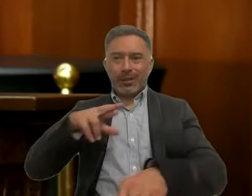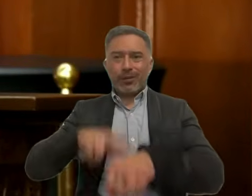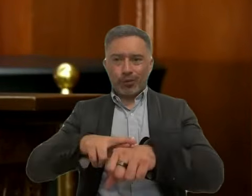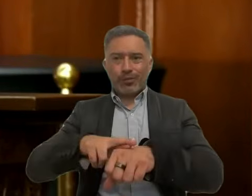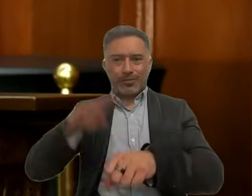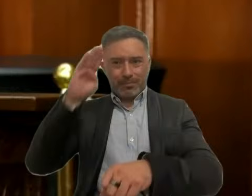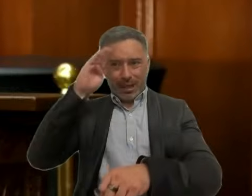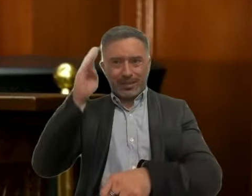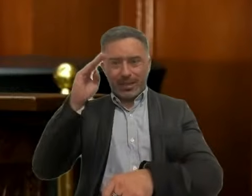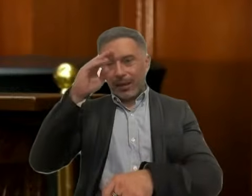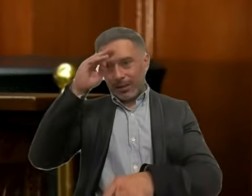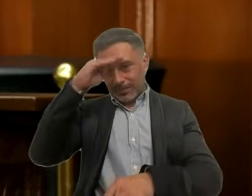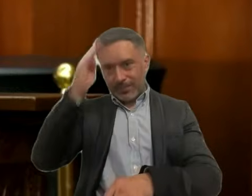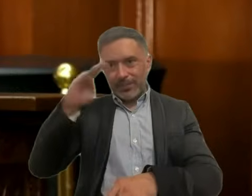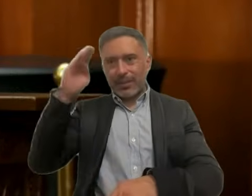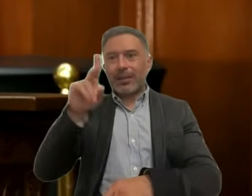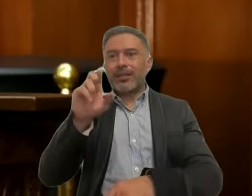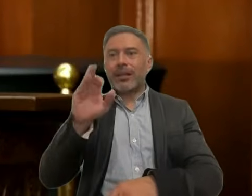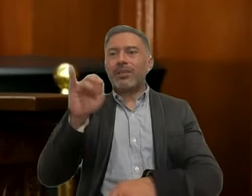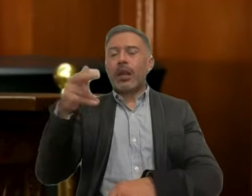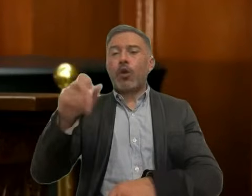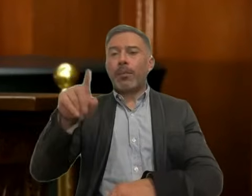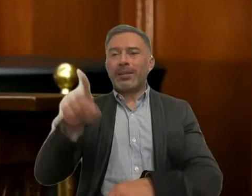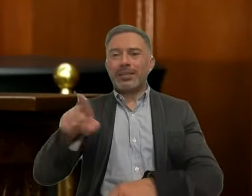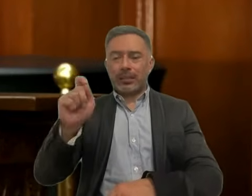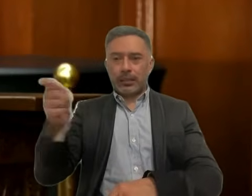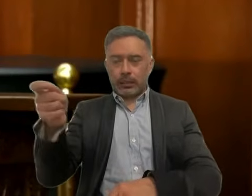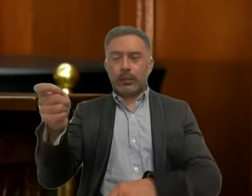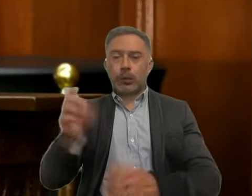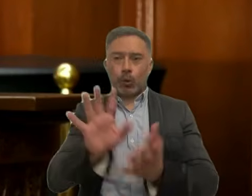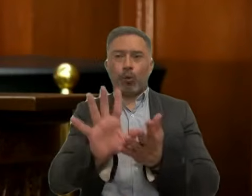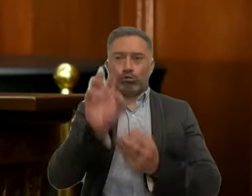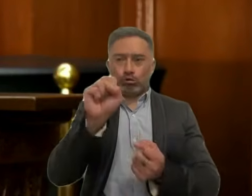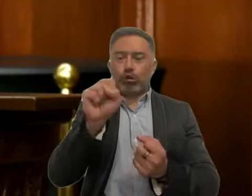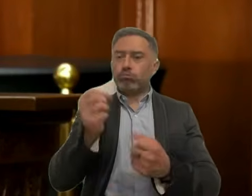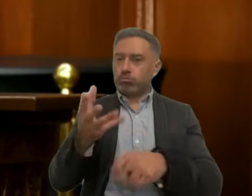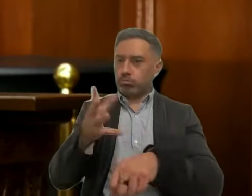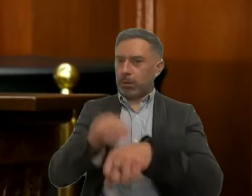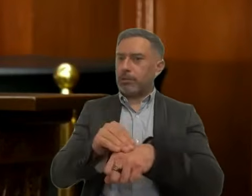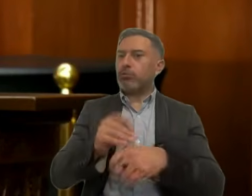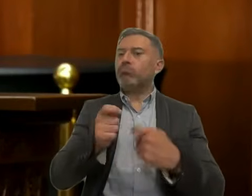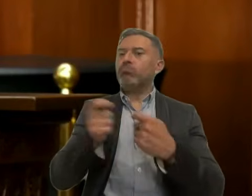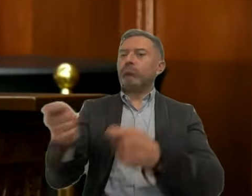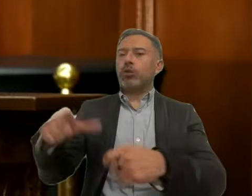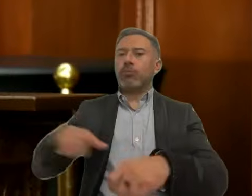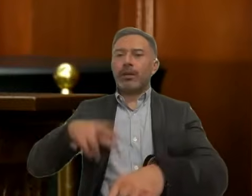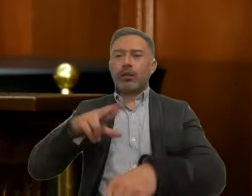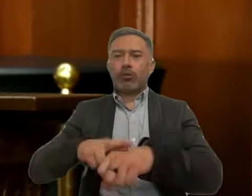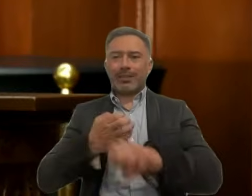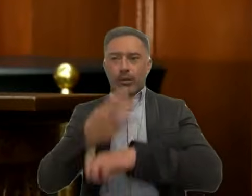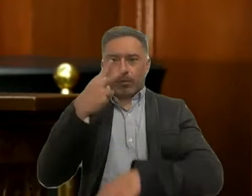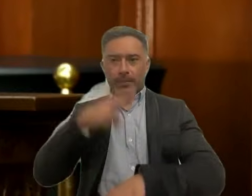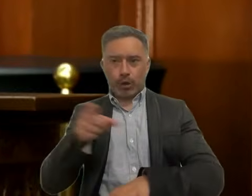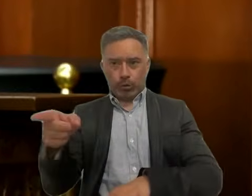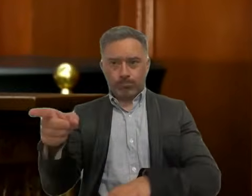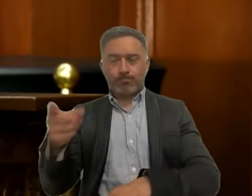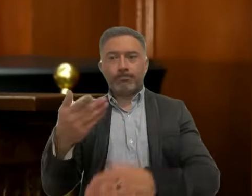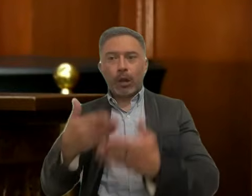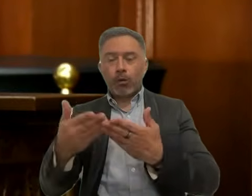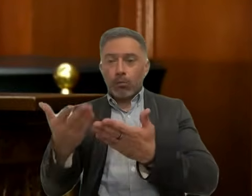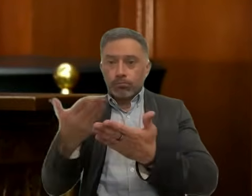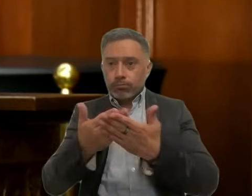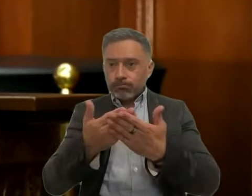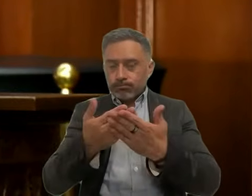constitucional del Estado Libre y Soberano del Estado de México, en proceso de